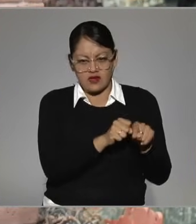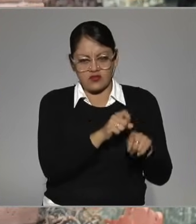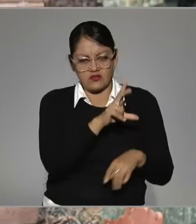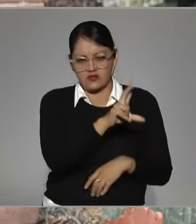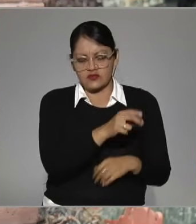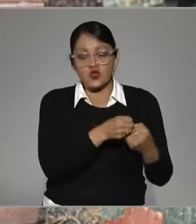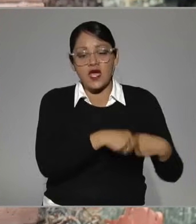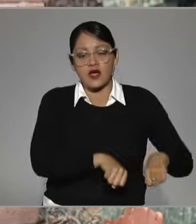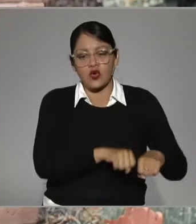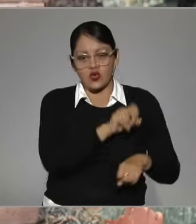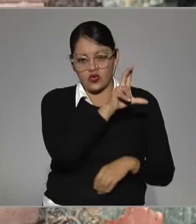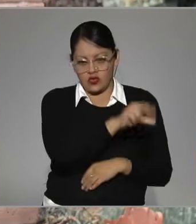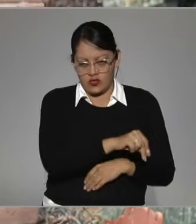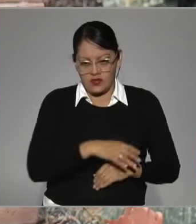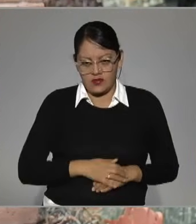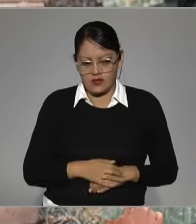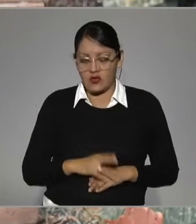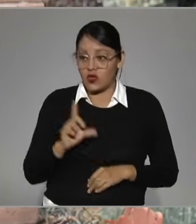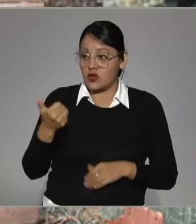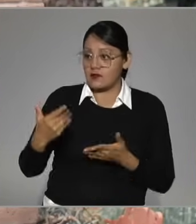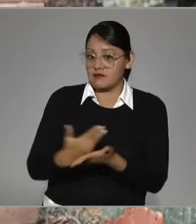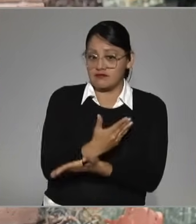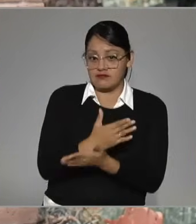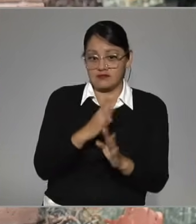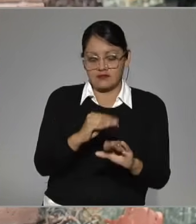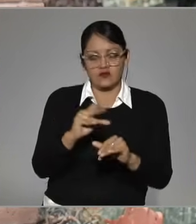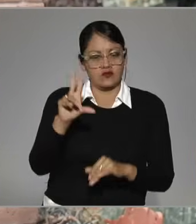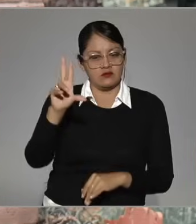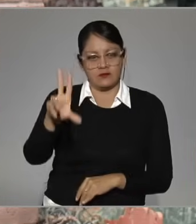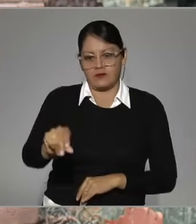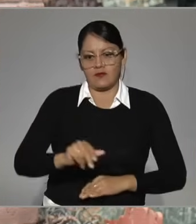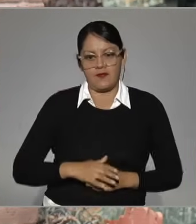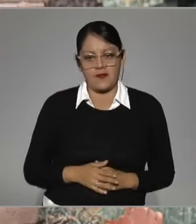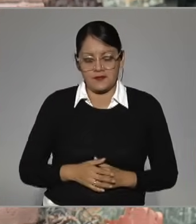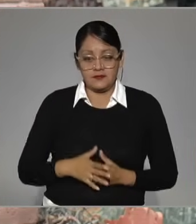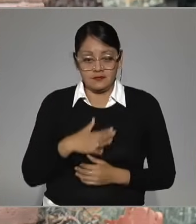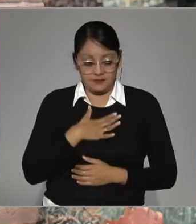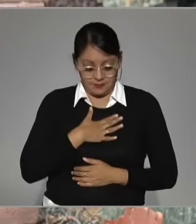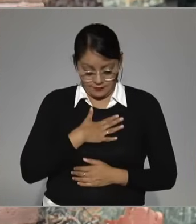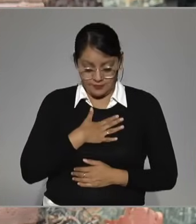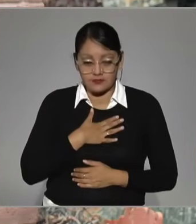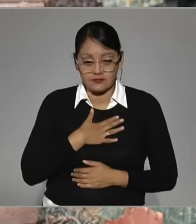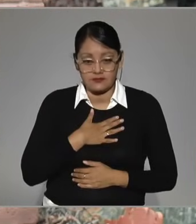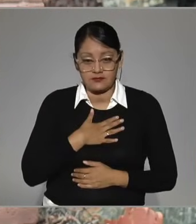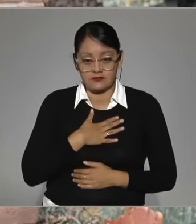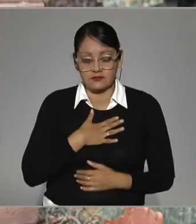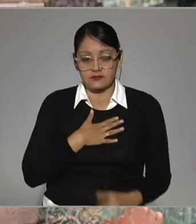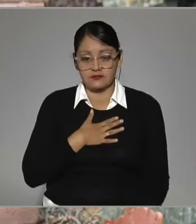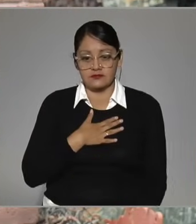ni mucho menos por una persona ajena. Que si yo tenía